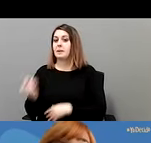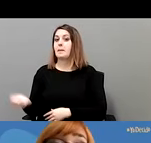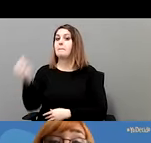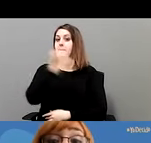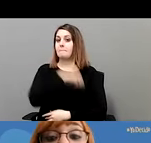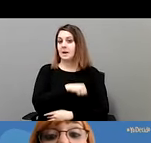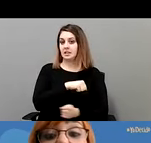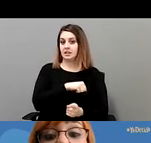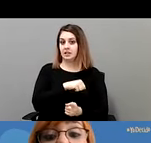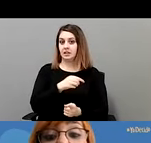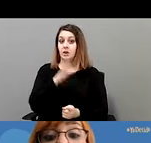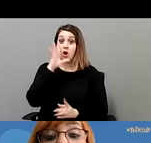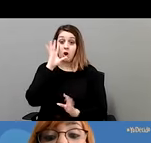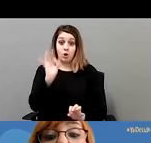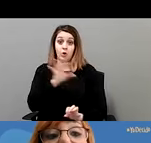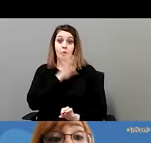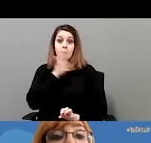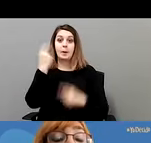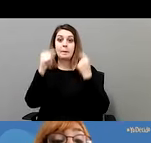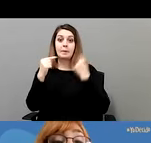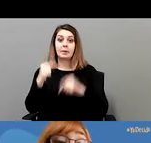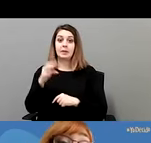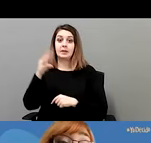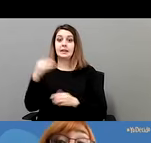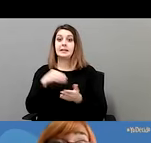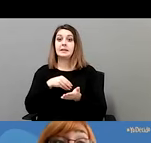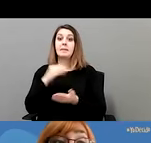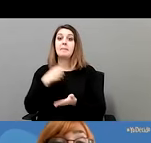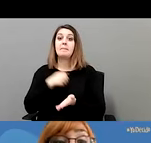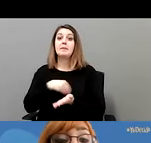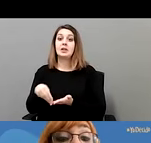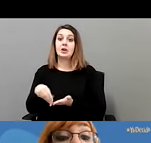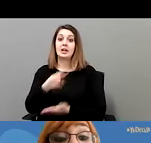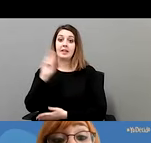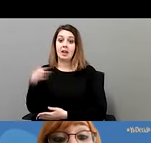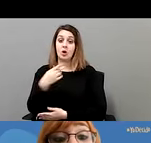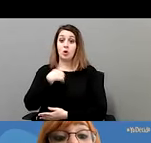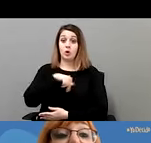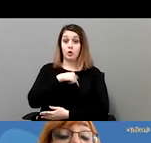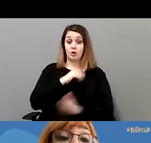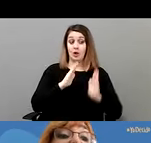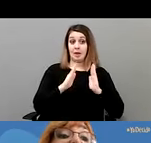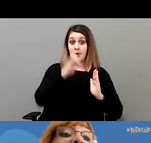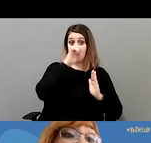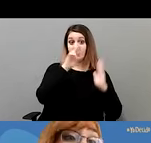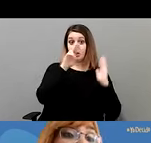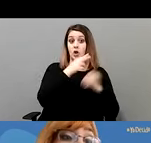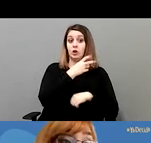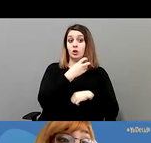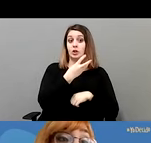personal normal, porque le dedicaba un presupuesto de 3 billones de euros. Nosotros estábamos en ese momento con